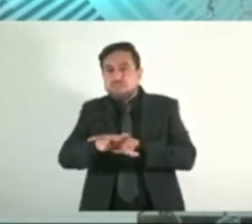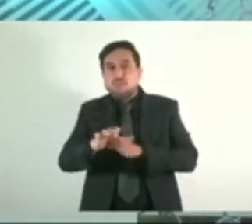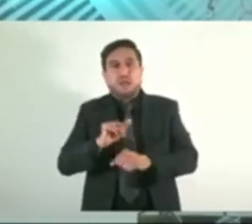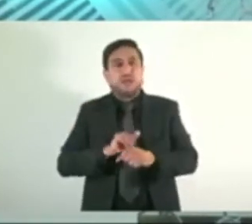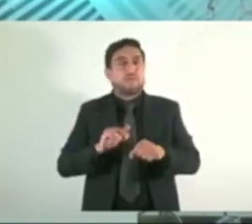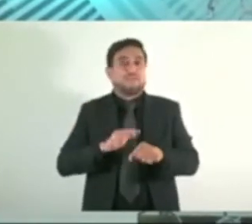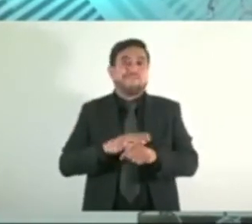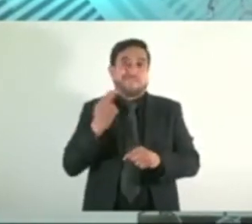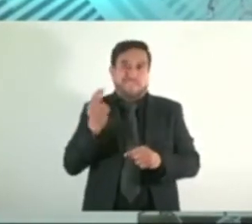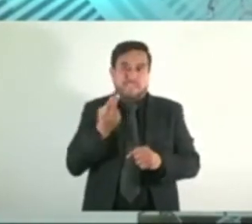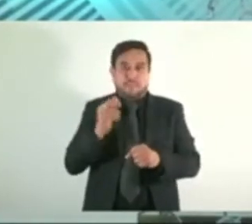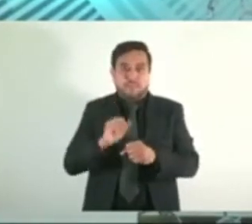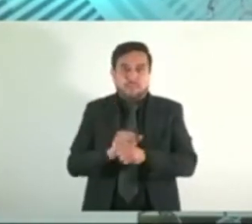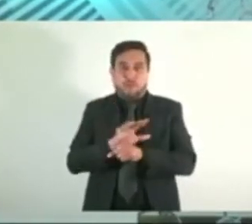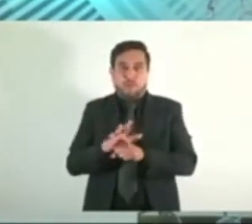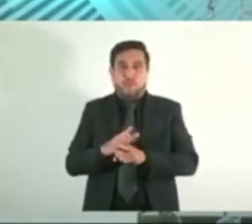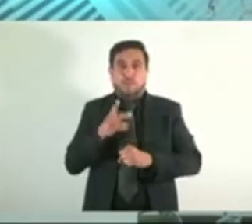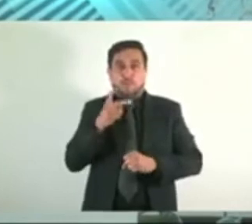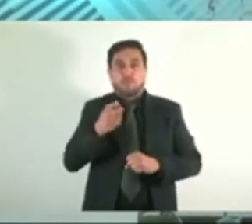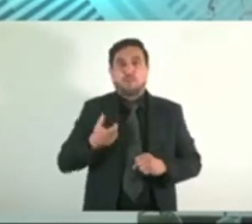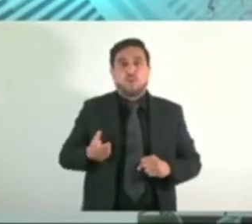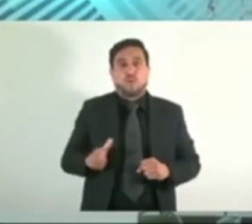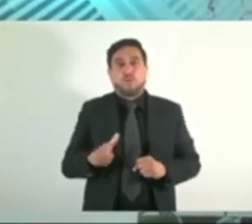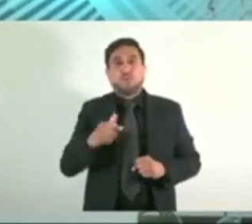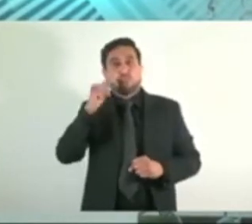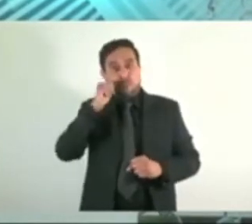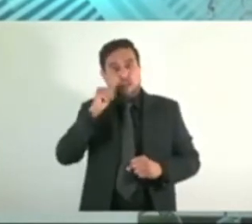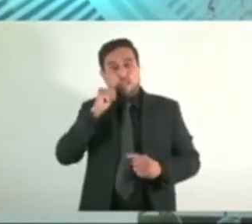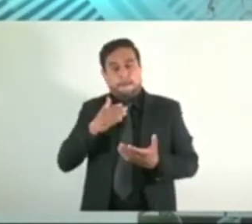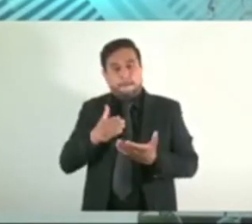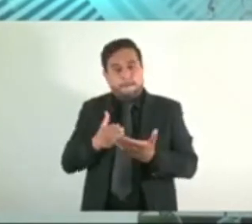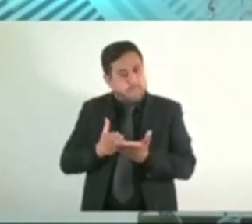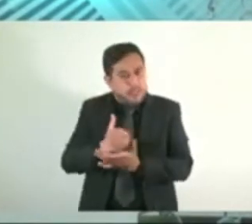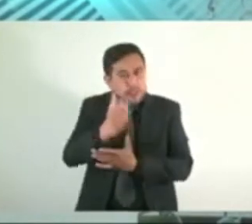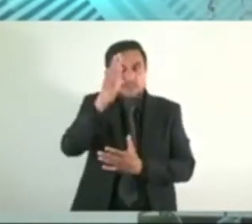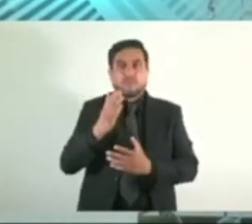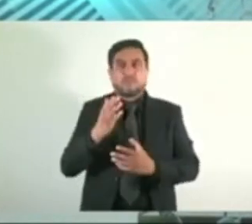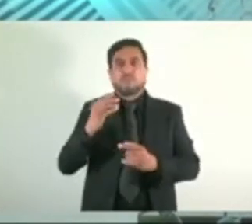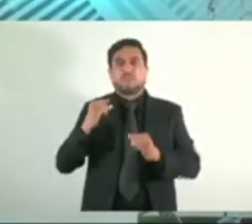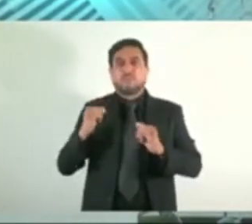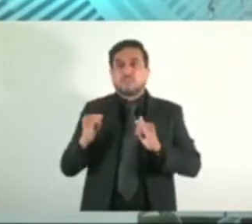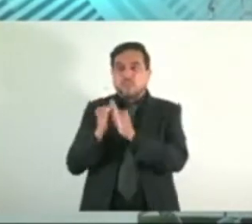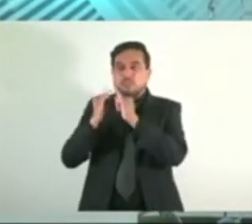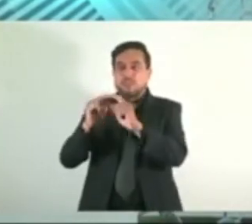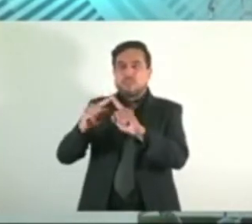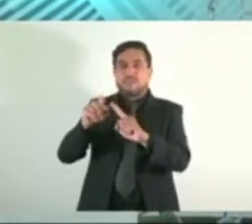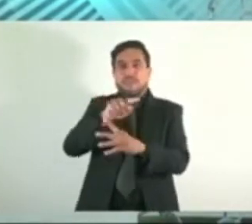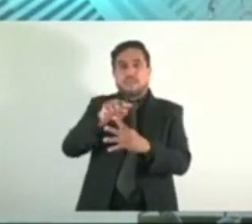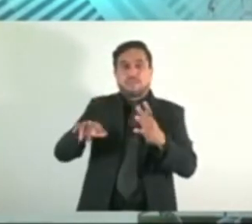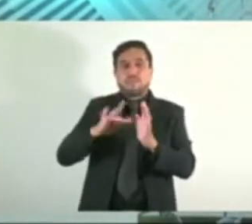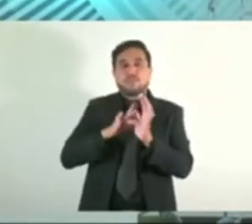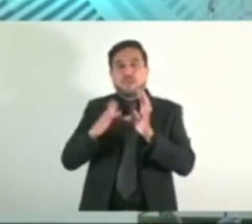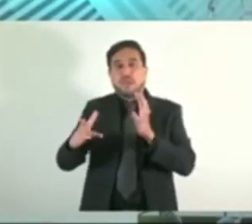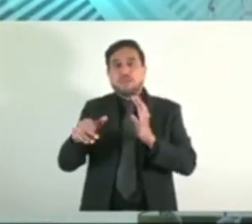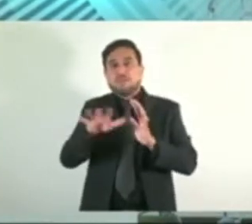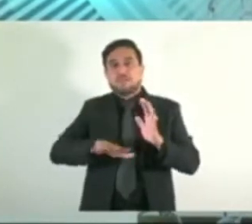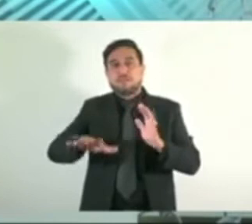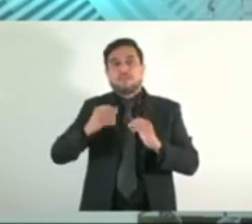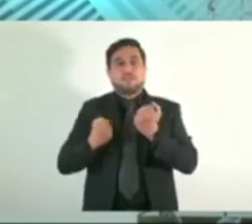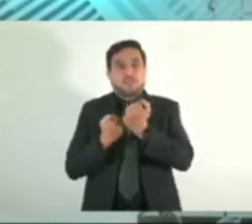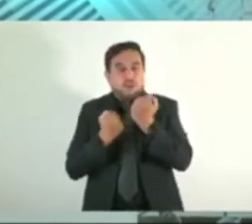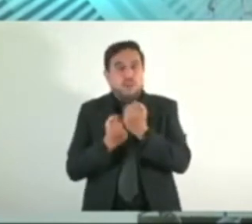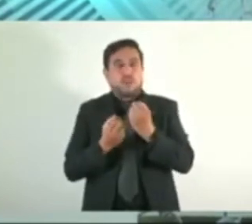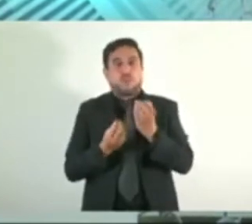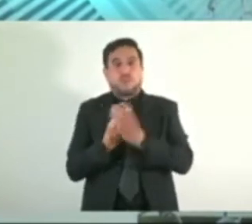COVID. Guanajuato no se detiene gracias a sus instituciones y a la propia sociedad. Instituciones sólidas, modernas